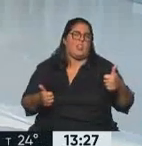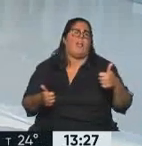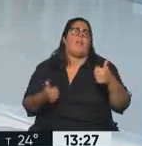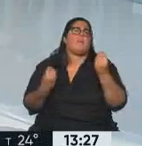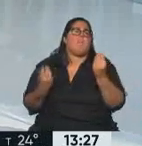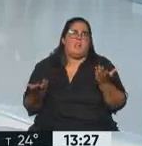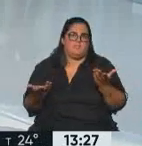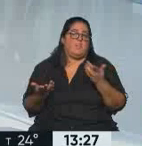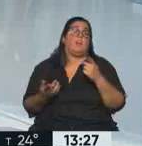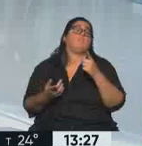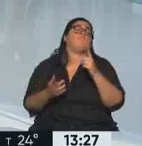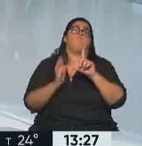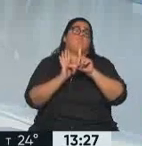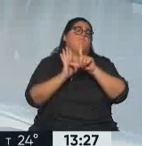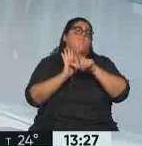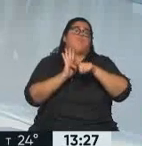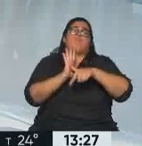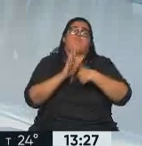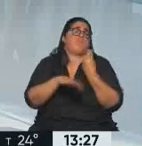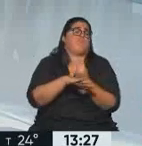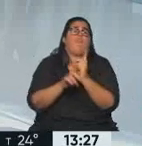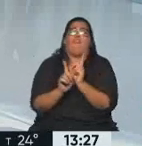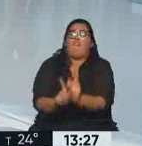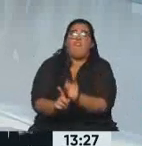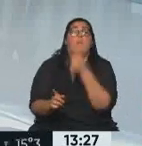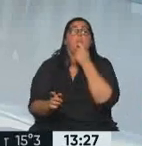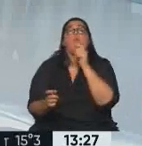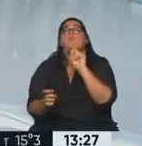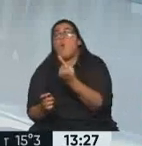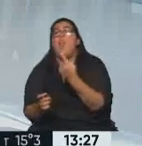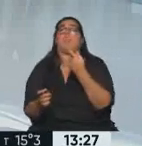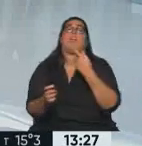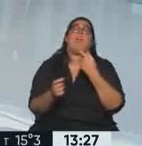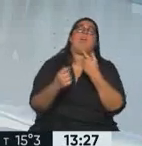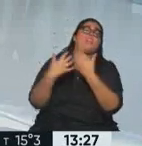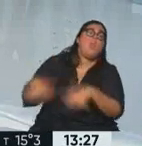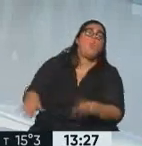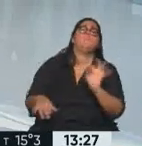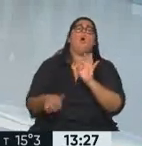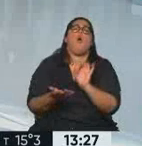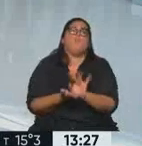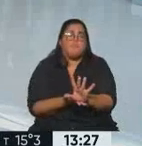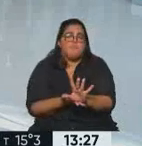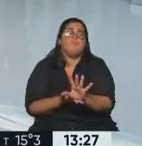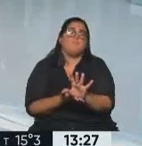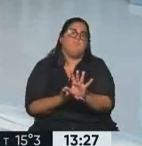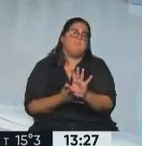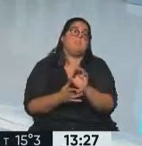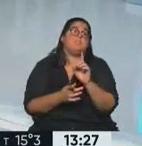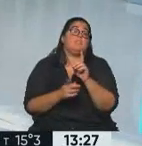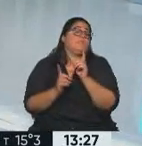Su nombramiento dura hasta su jubilación, muerte, renuncia o destitución. Así es el,